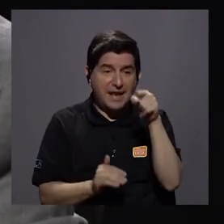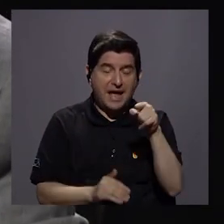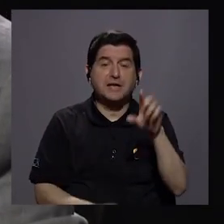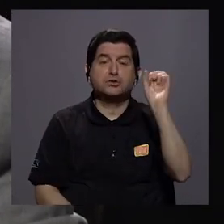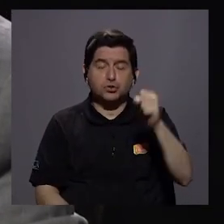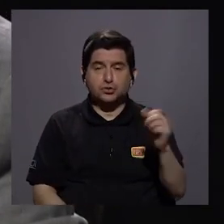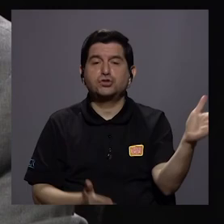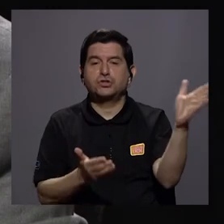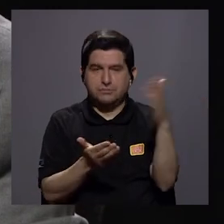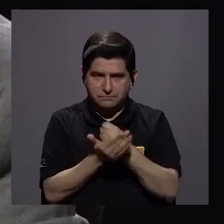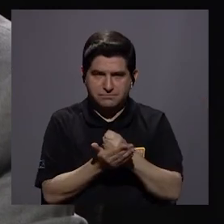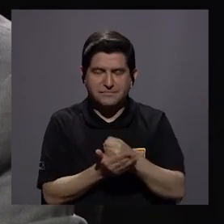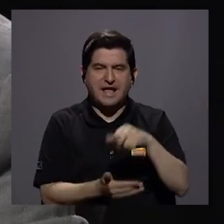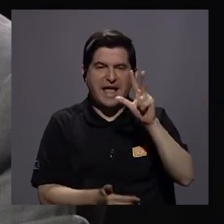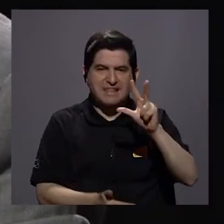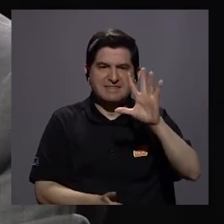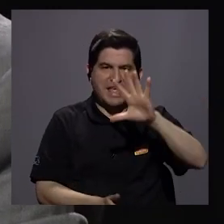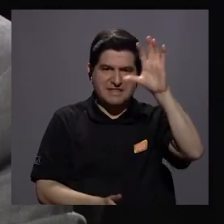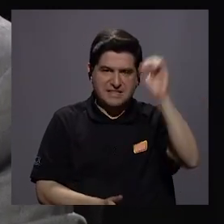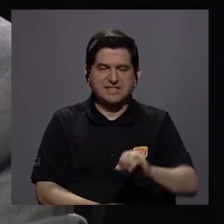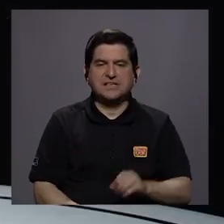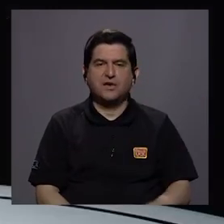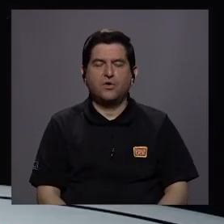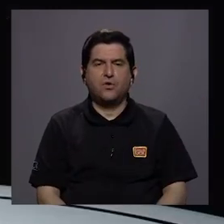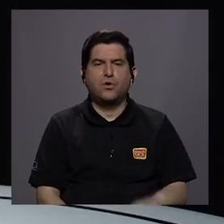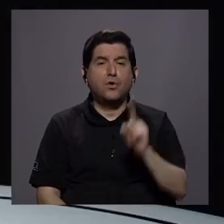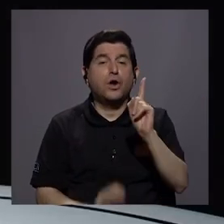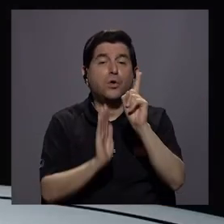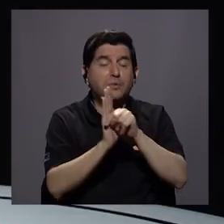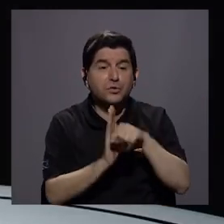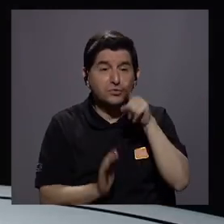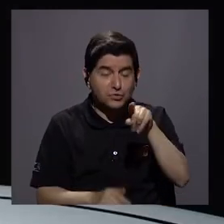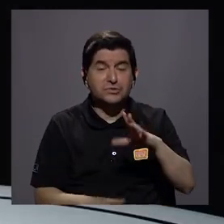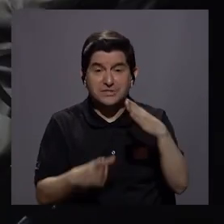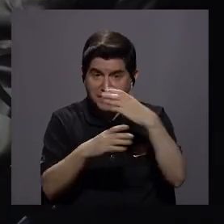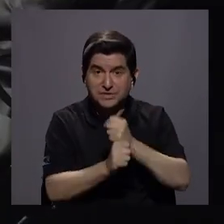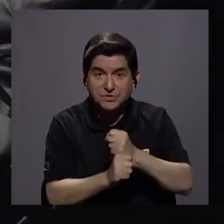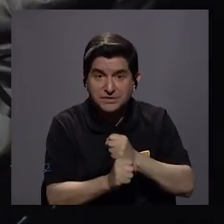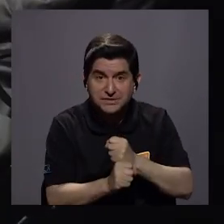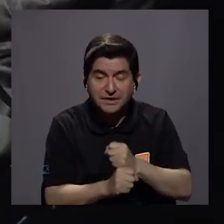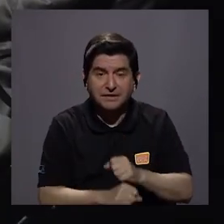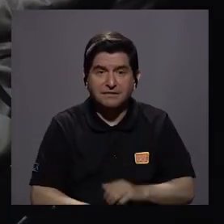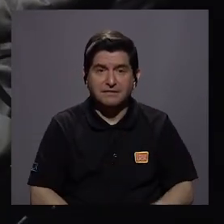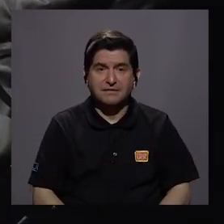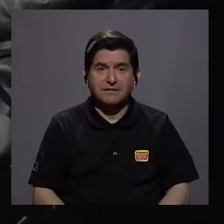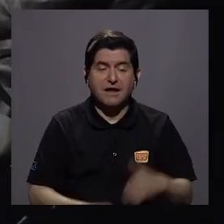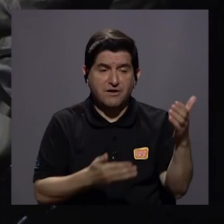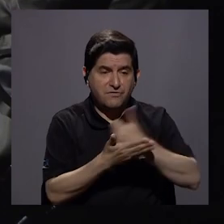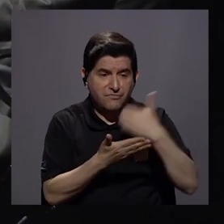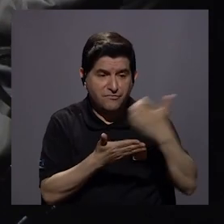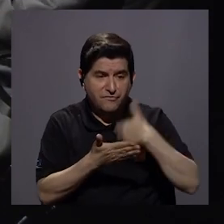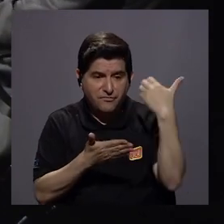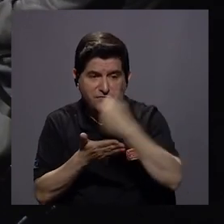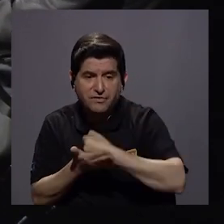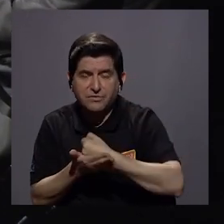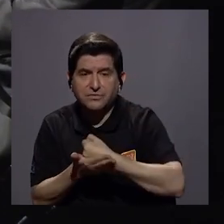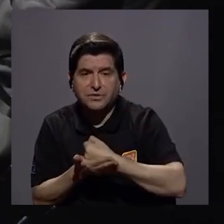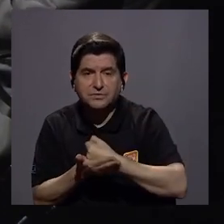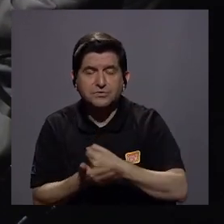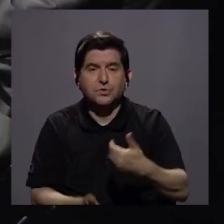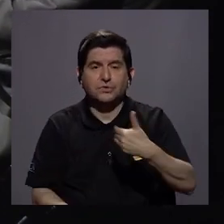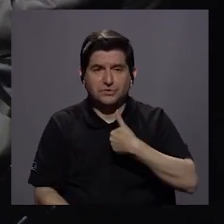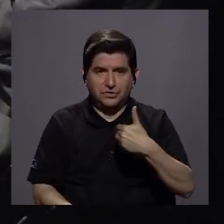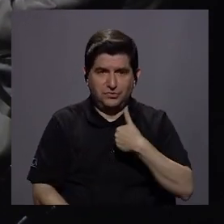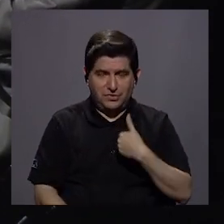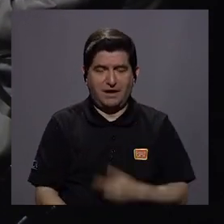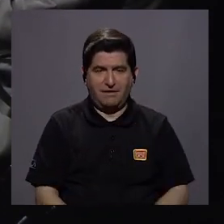esos sí cobrarles, digamos, el 35%. Me queda un minuto, don Carlos. Si eso fuera así, resulta que la recaudación